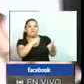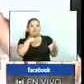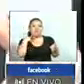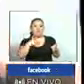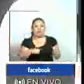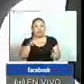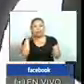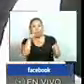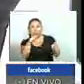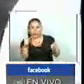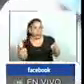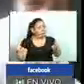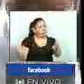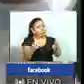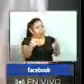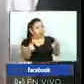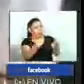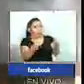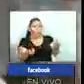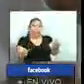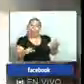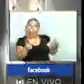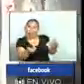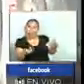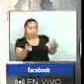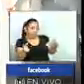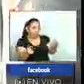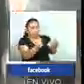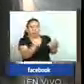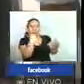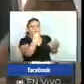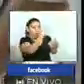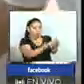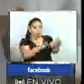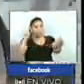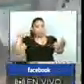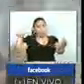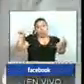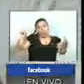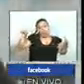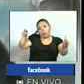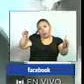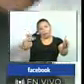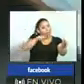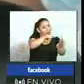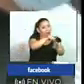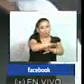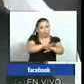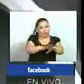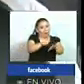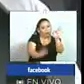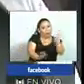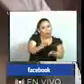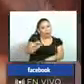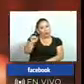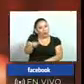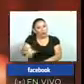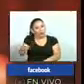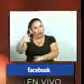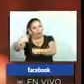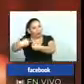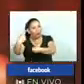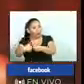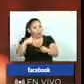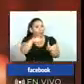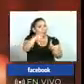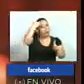Son los reclamos que las personas le hacen a Yesenia García luego de salir del juzgado segundo de paz de Quetzaltepeque, acusada de